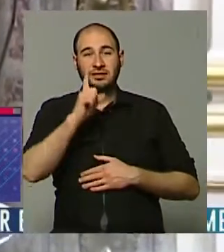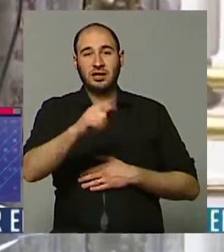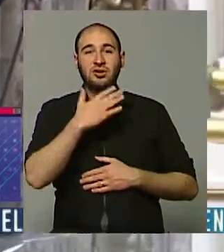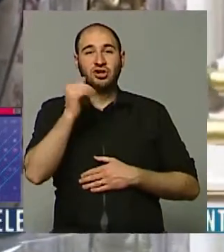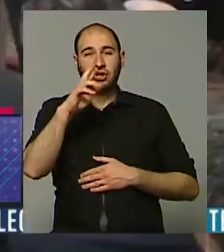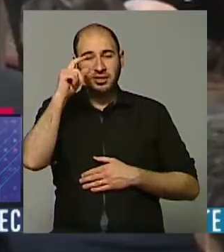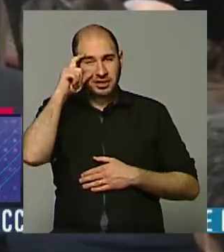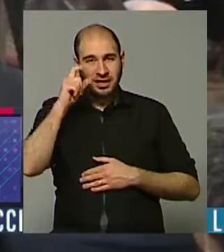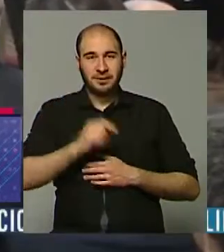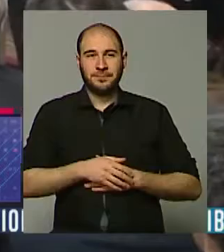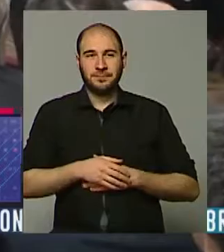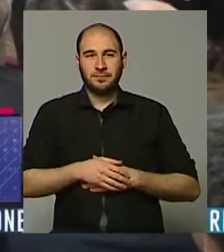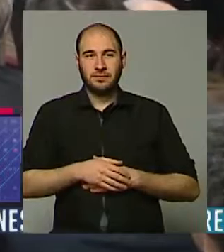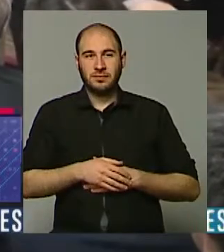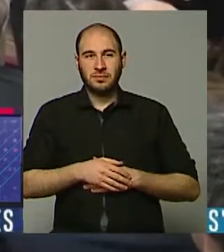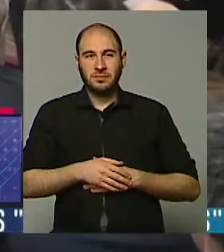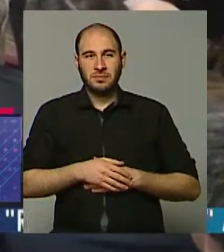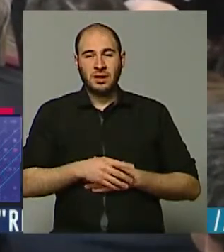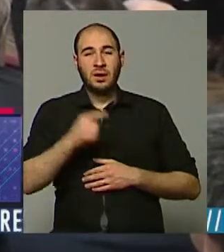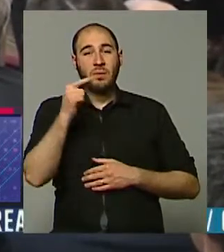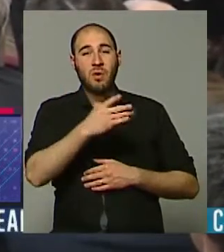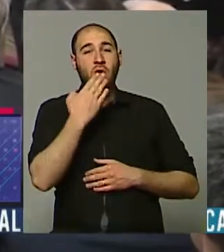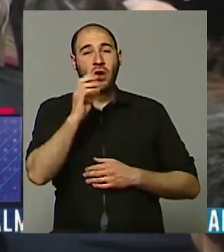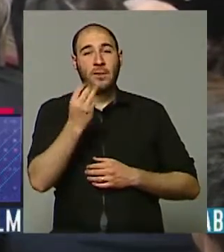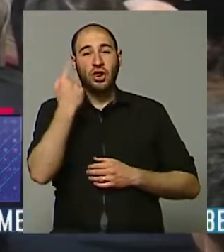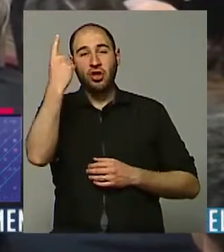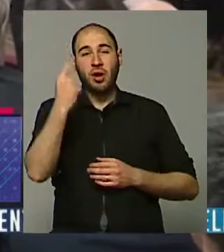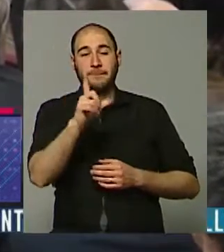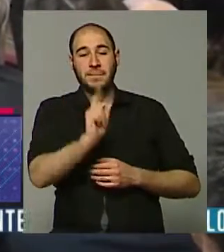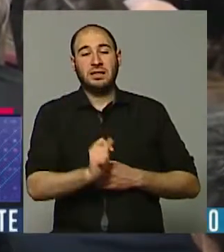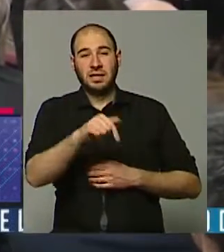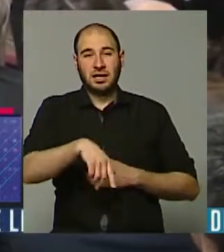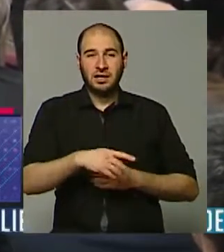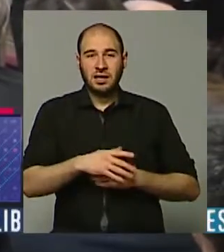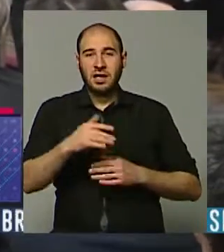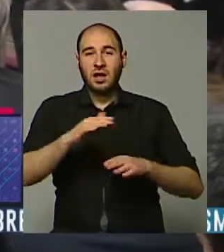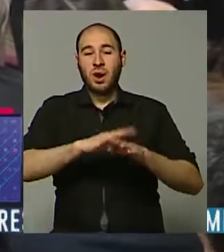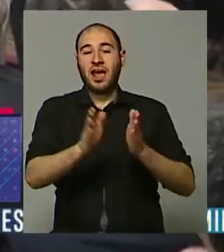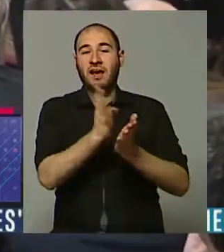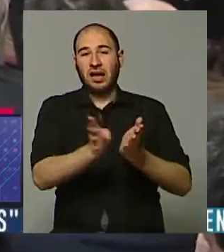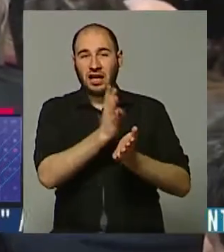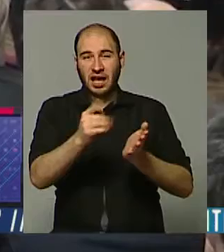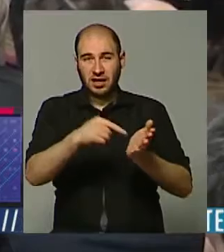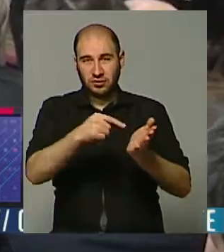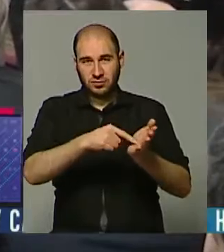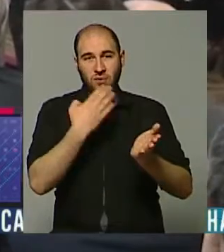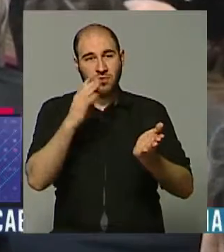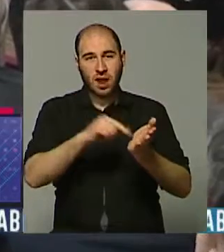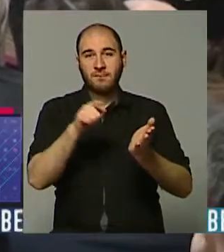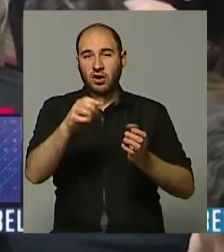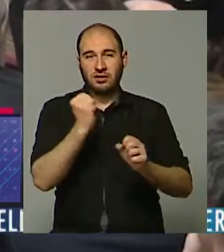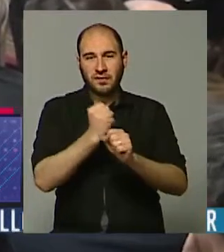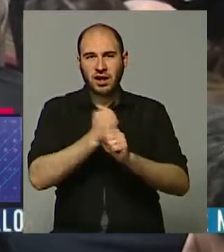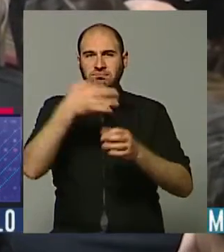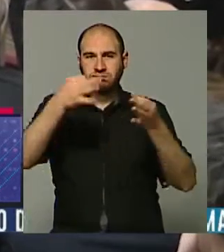Jorge Roberto Hernán Lacunza, juráis por Dios y por la patria, sobre estos santos evangelios, desempeñar